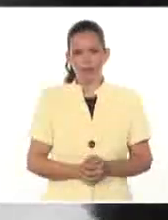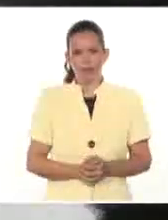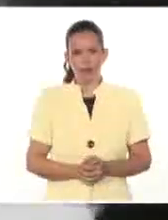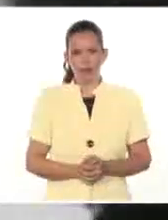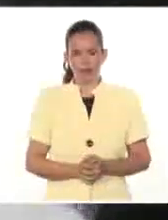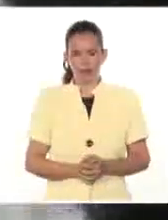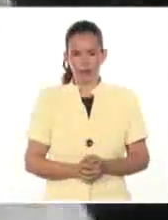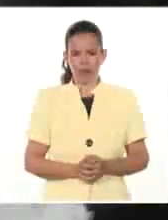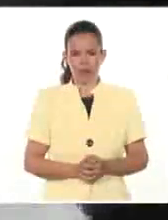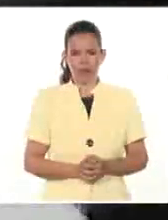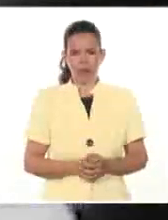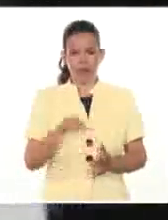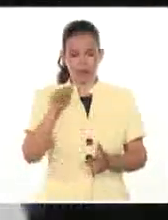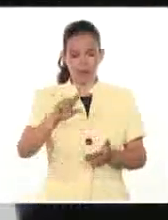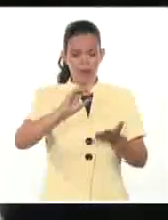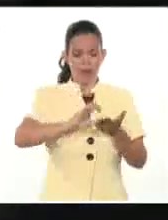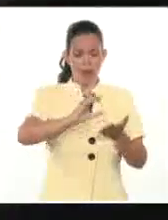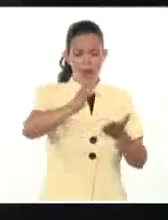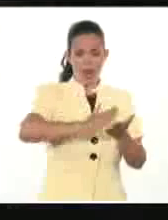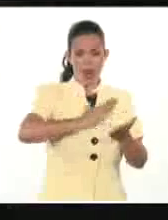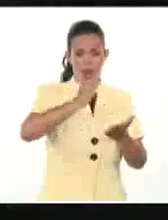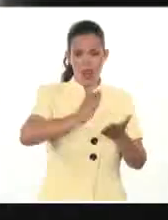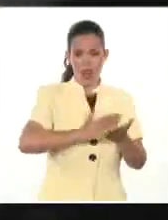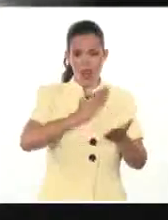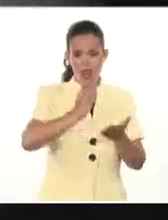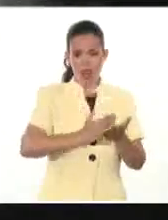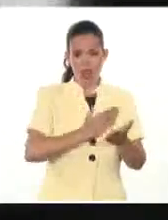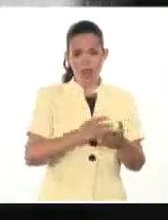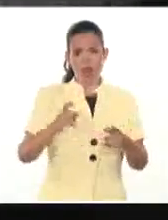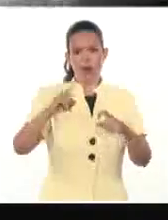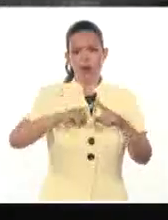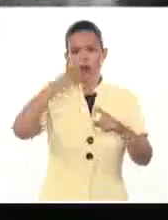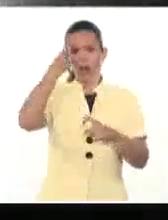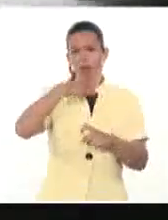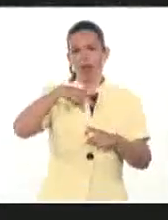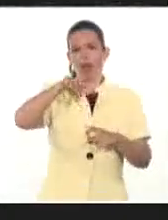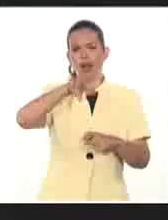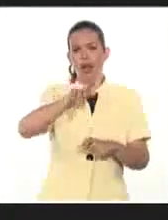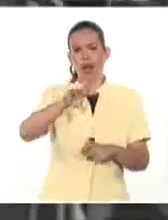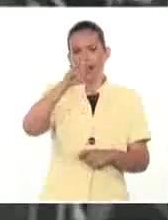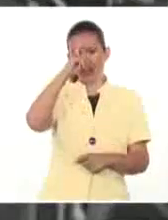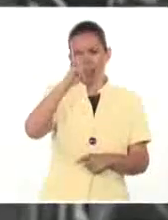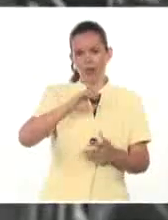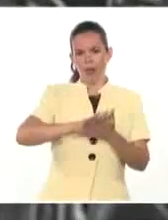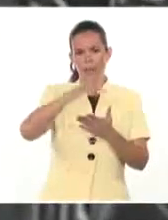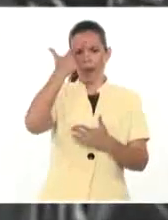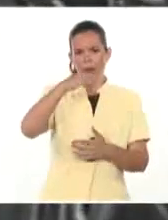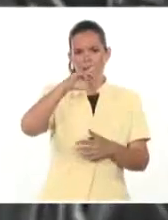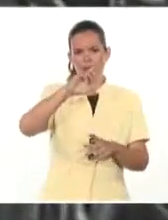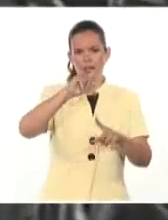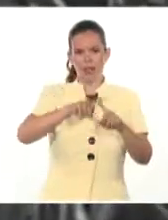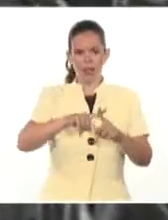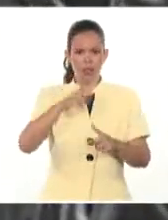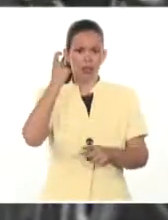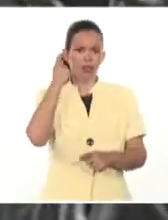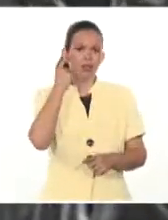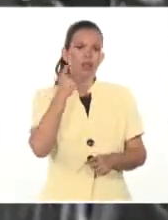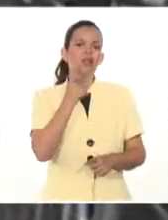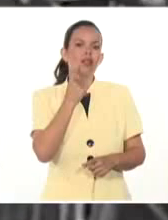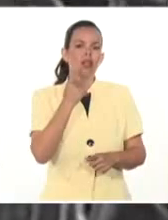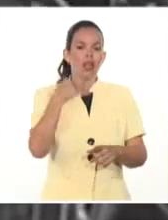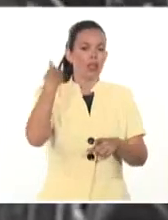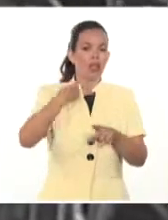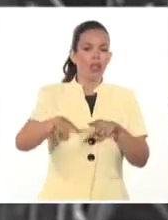Entre ellos, libros de Carlos Marx, Albert Einstein y Sigmund Freud. Das Zeitalter